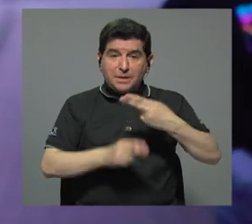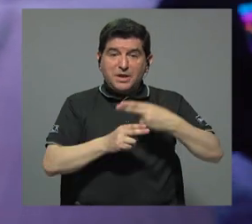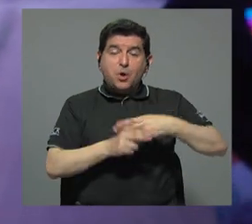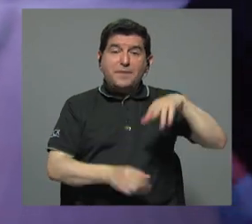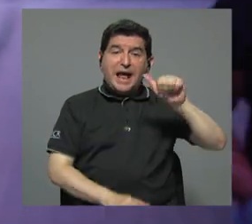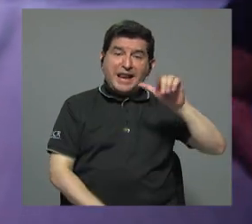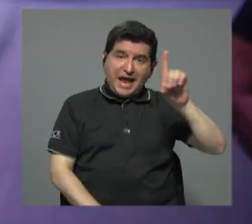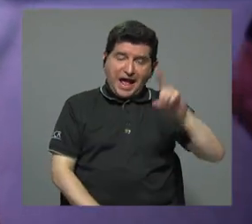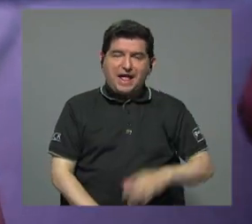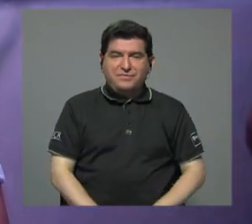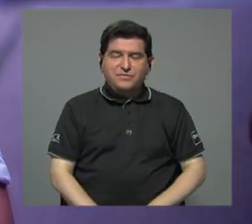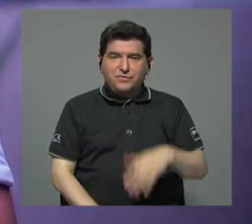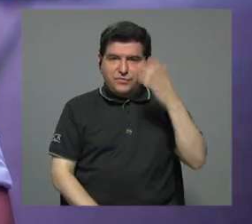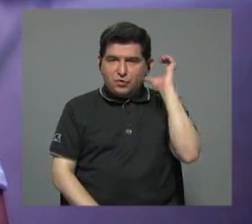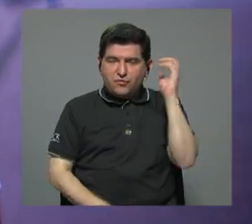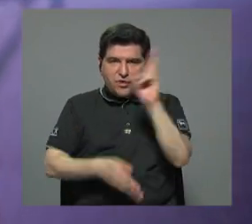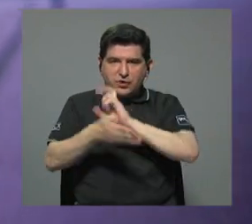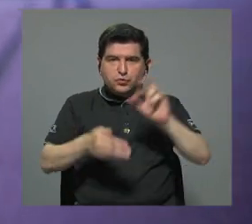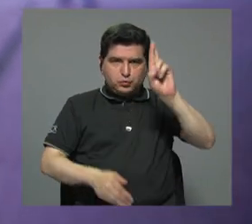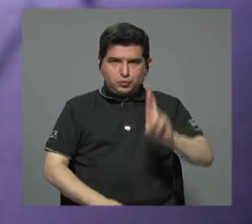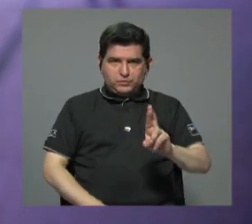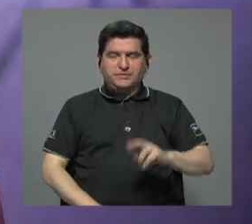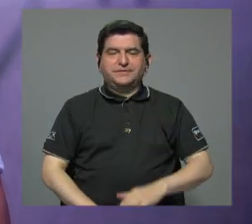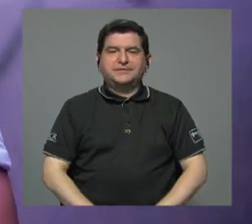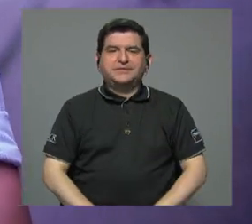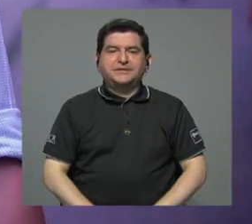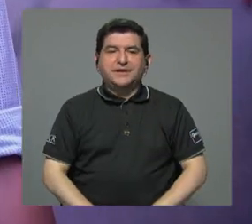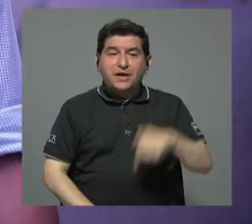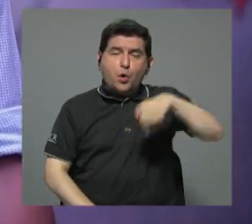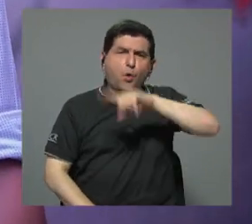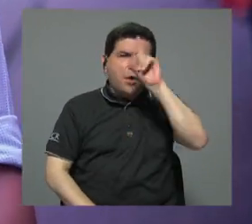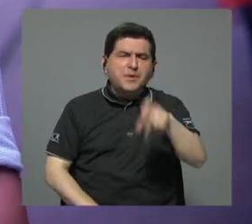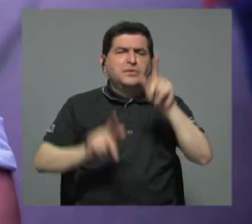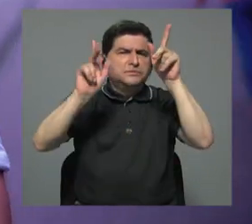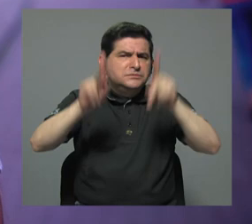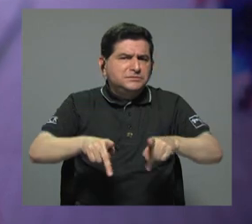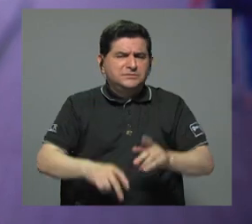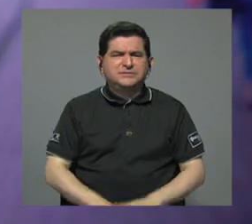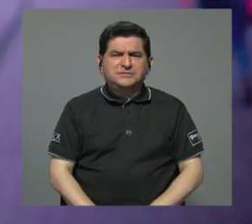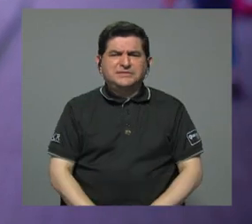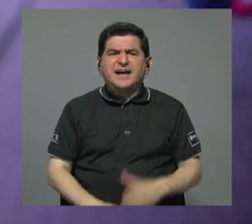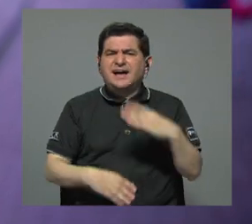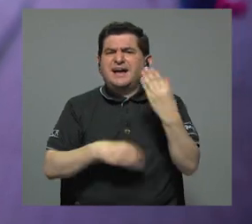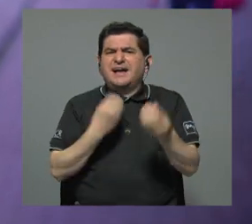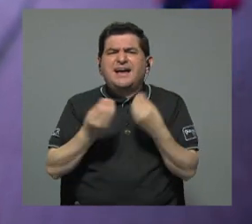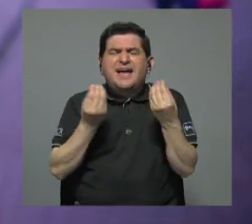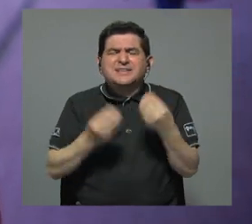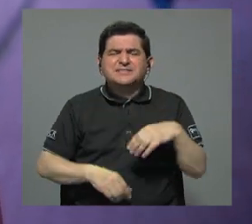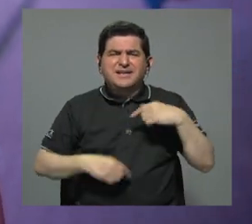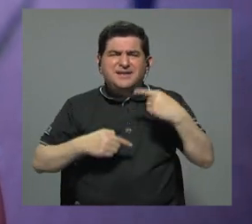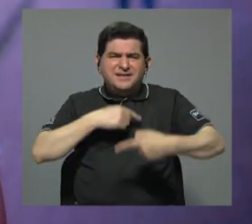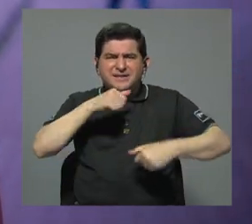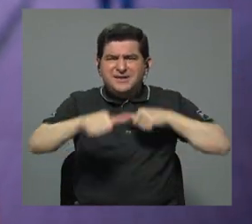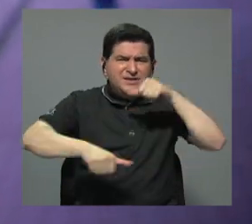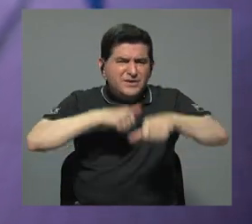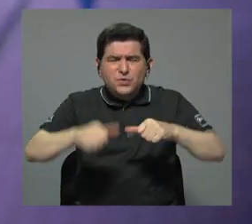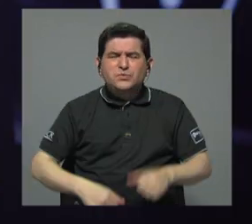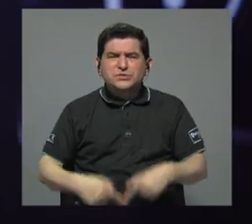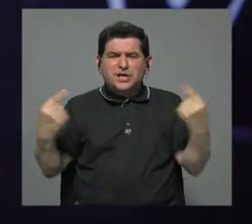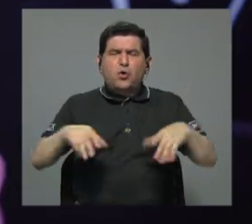durán de radioemisoras de la universidad de costa rica hoy le vamos a preguntar a las personas qué se debe hacer para combatir la corrupción en política